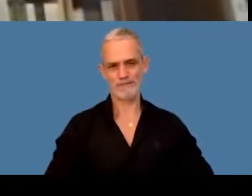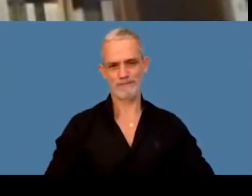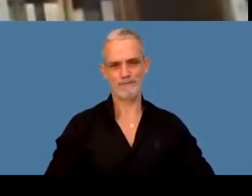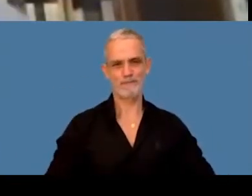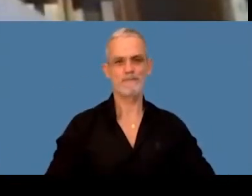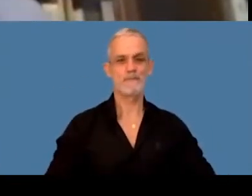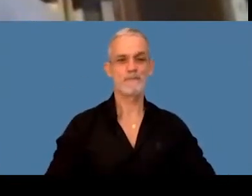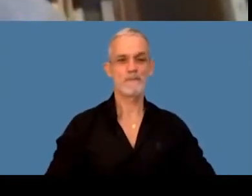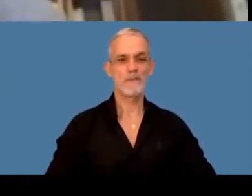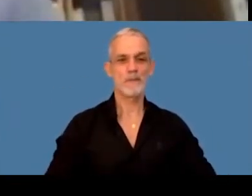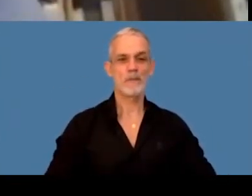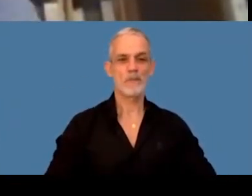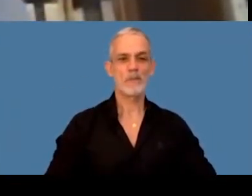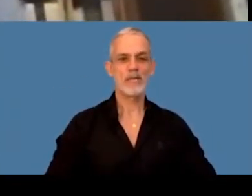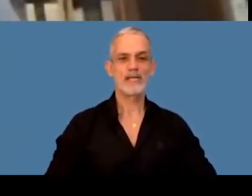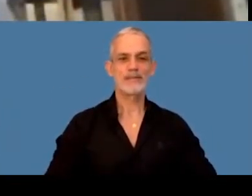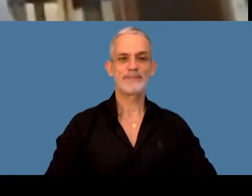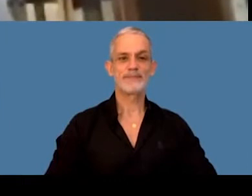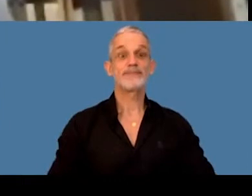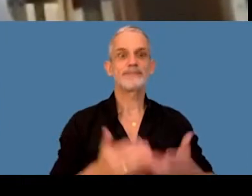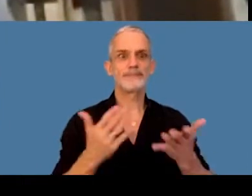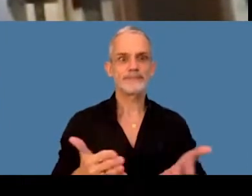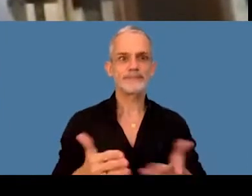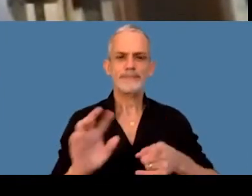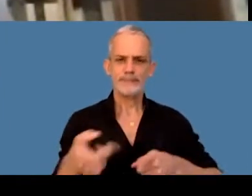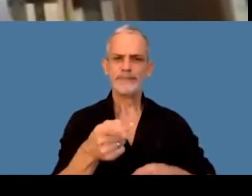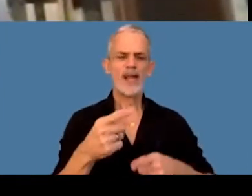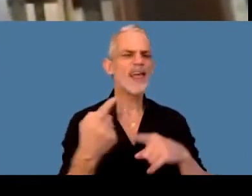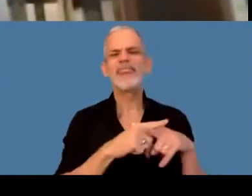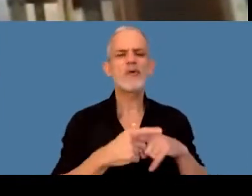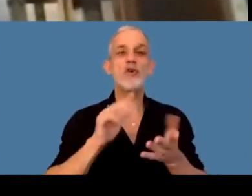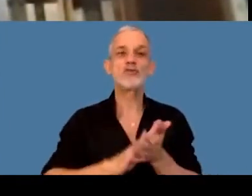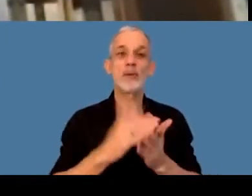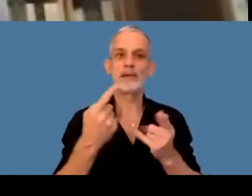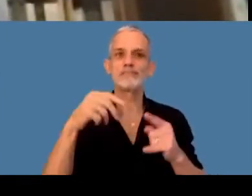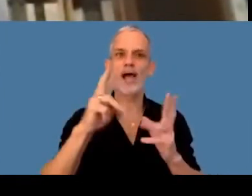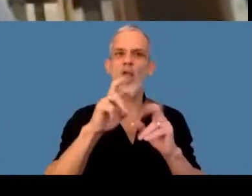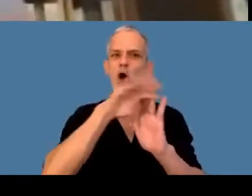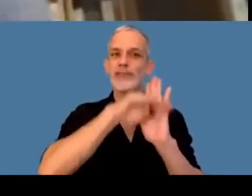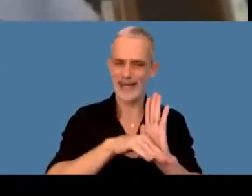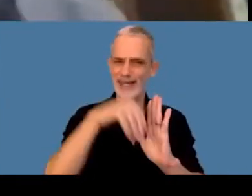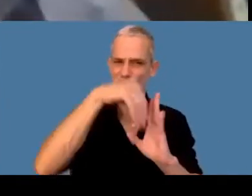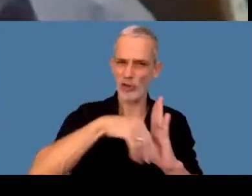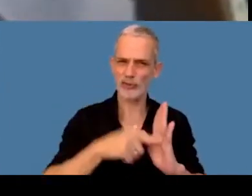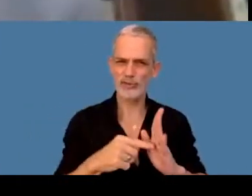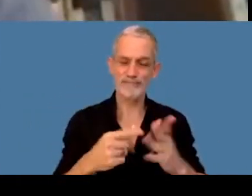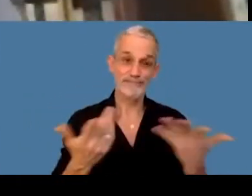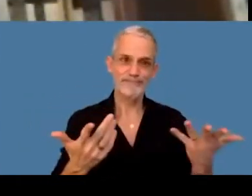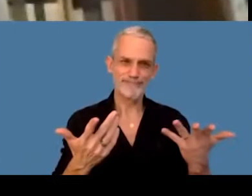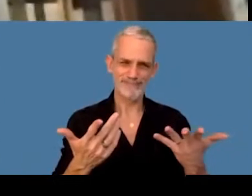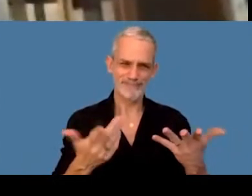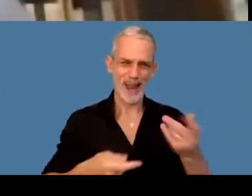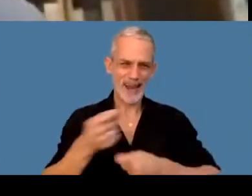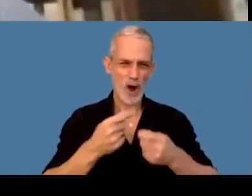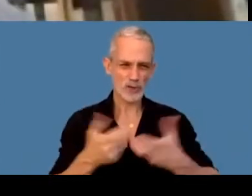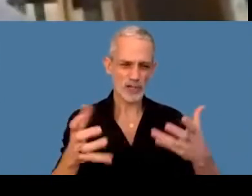¿Sí? Porque ahí también está la discusión sobre los contenidos. Porque en determinado momento se